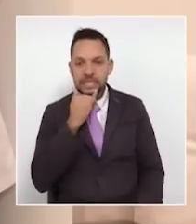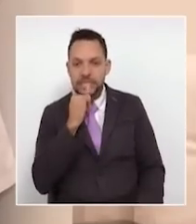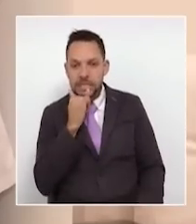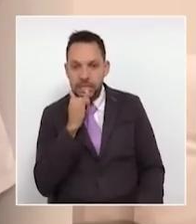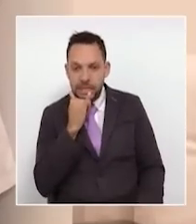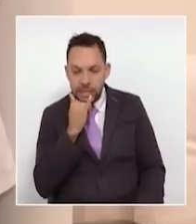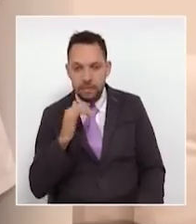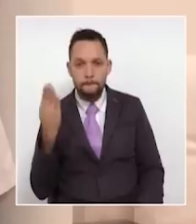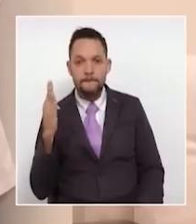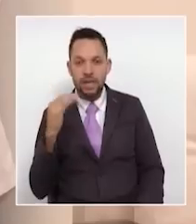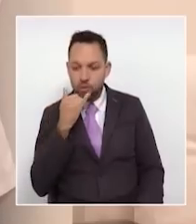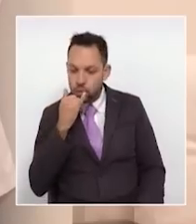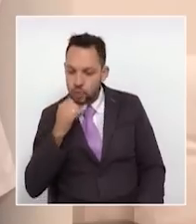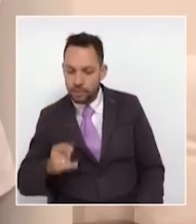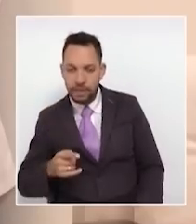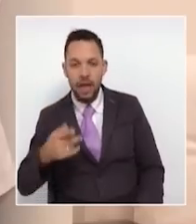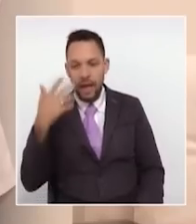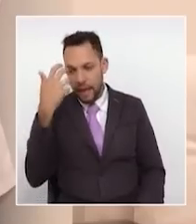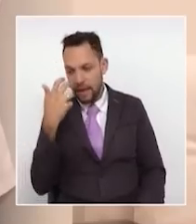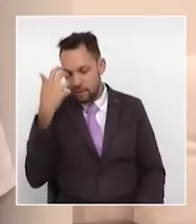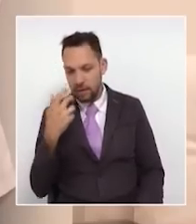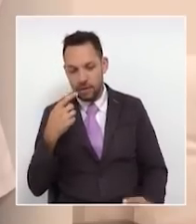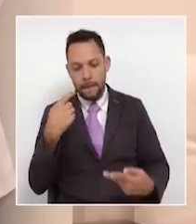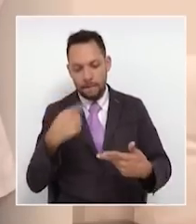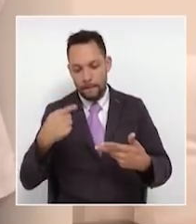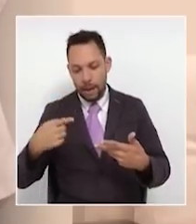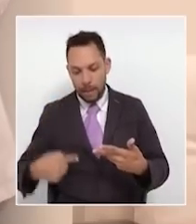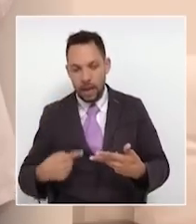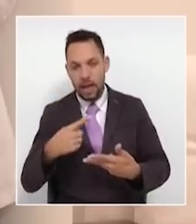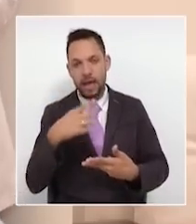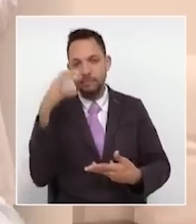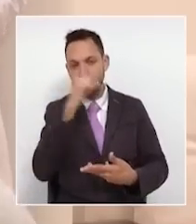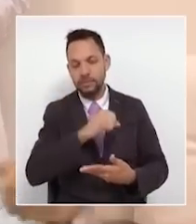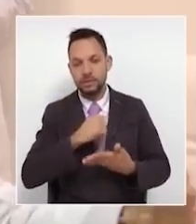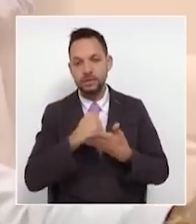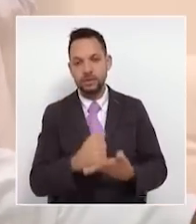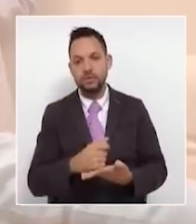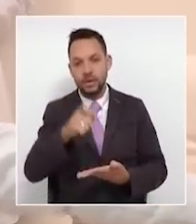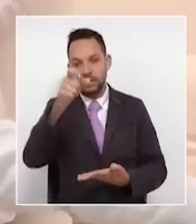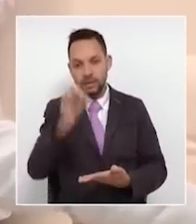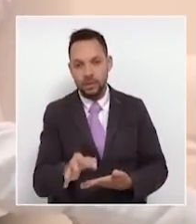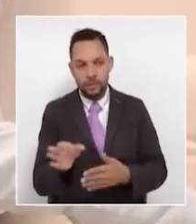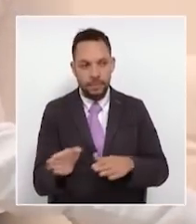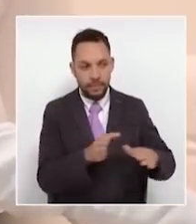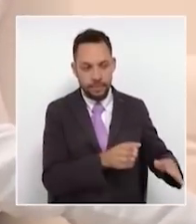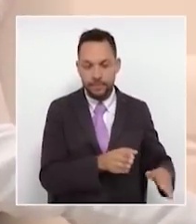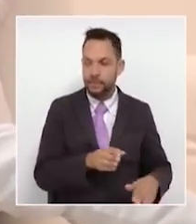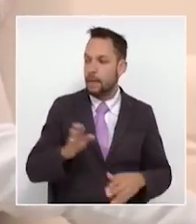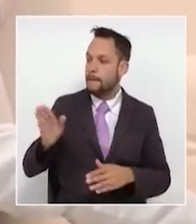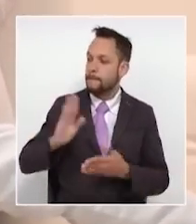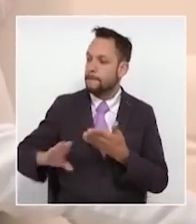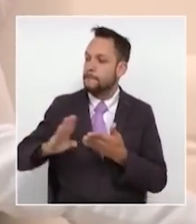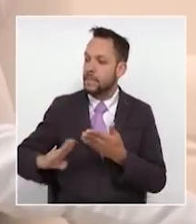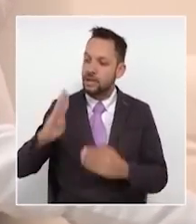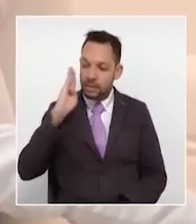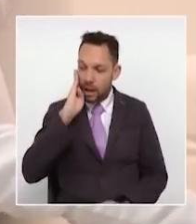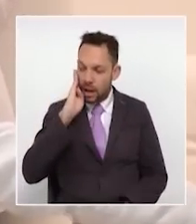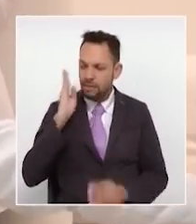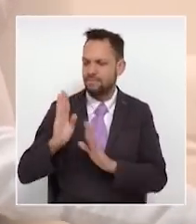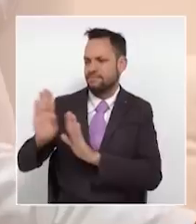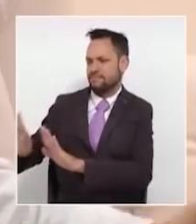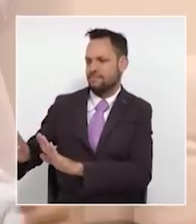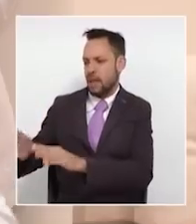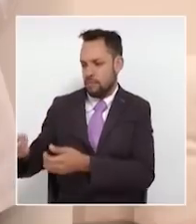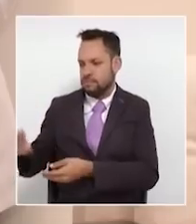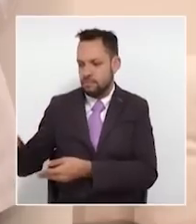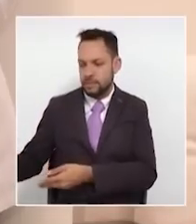para determinar exactamente cuál es la causa doctora elena por favor este teléfono doctora carolina